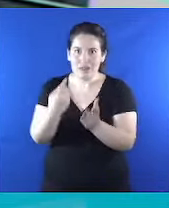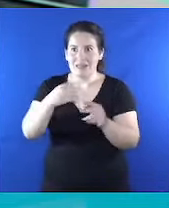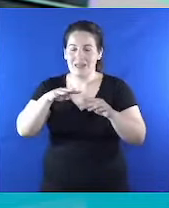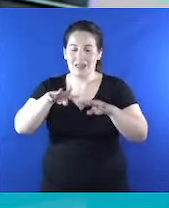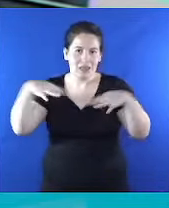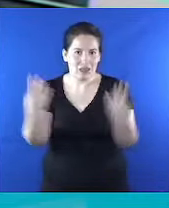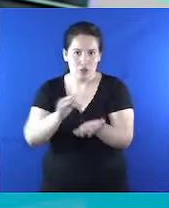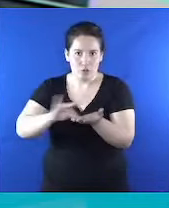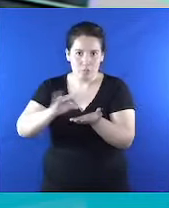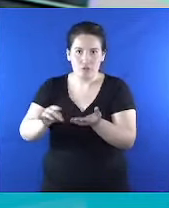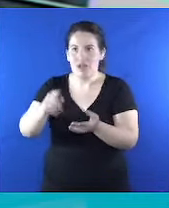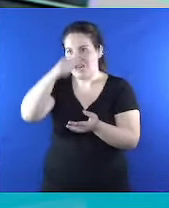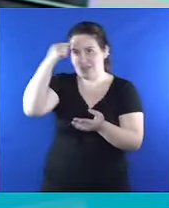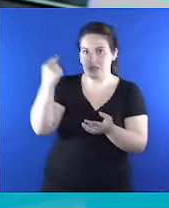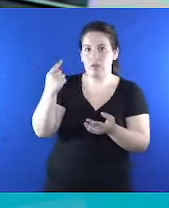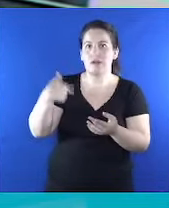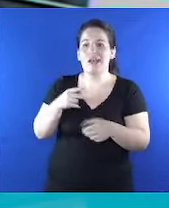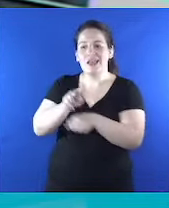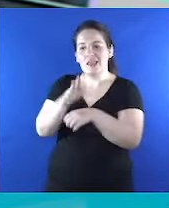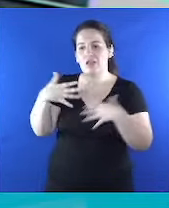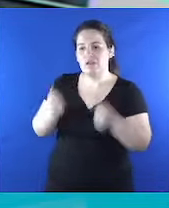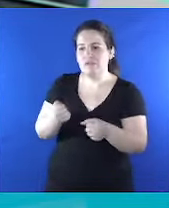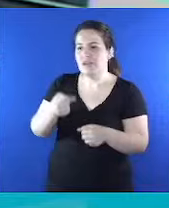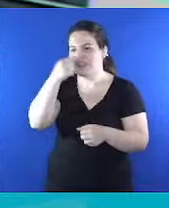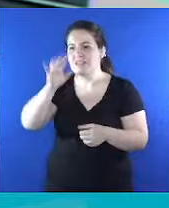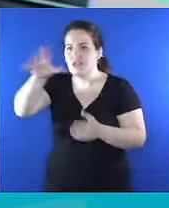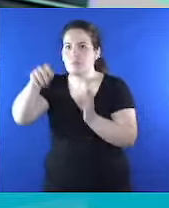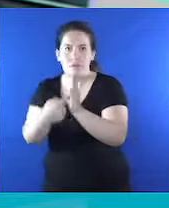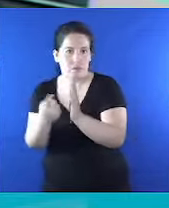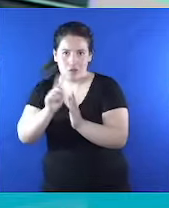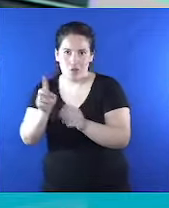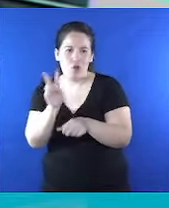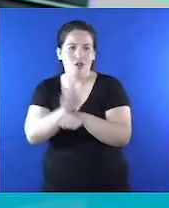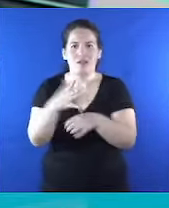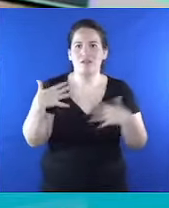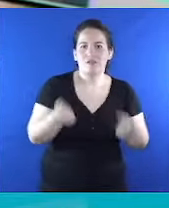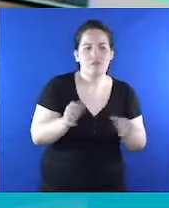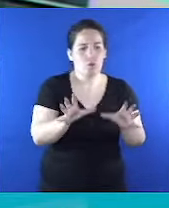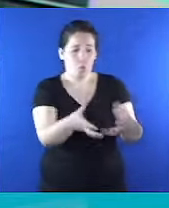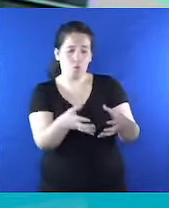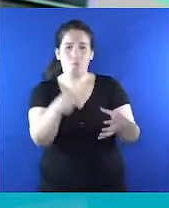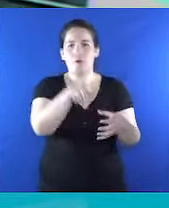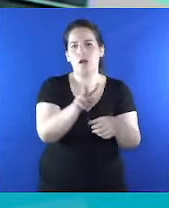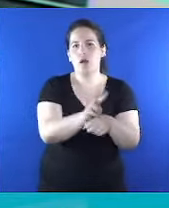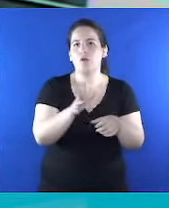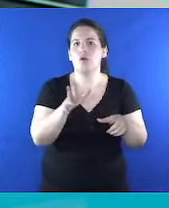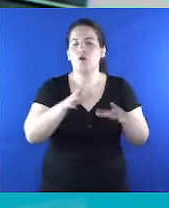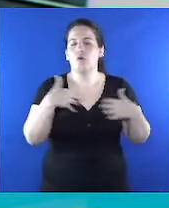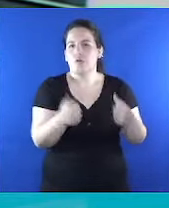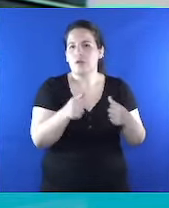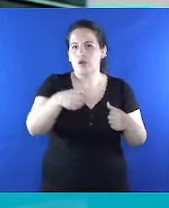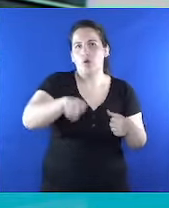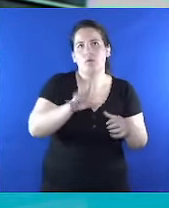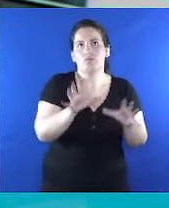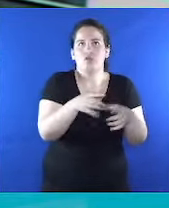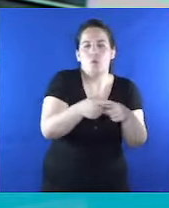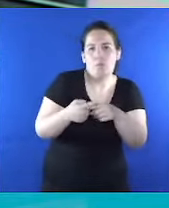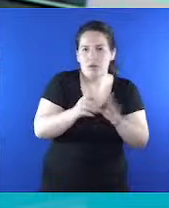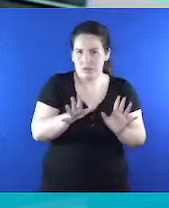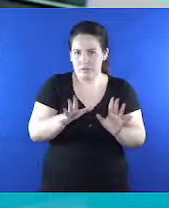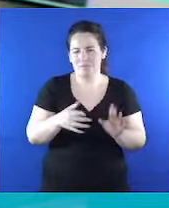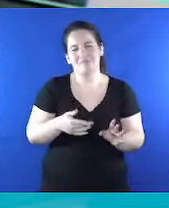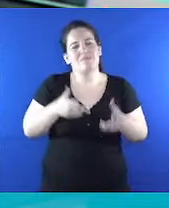muchas veces a nivel nacional que en vez de defender los intereses de la provincia defienden los intereses de un partido de un sector o de un dirigente político y hay que